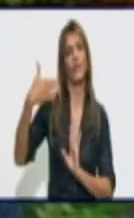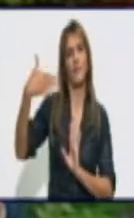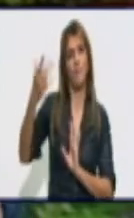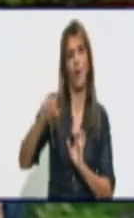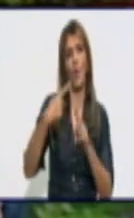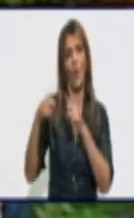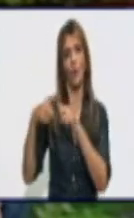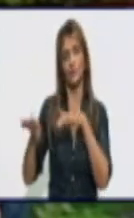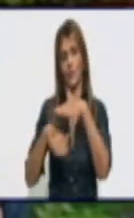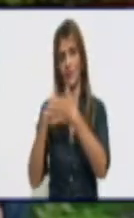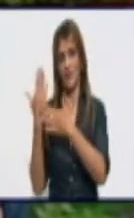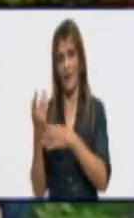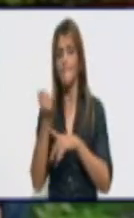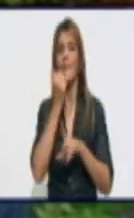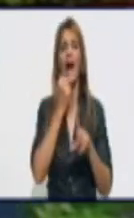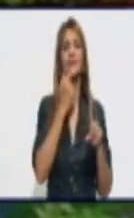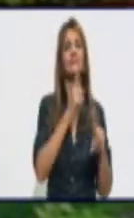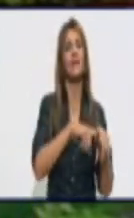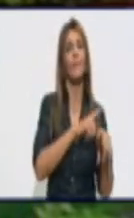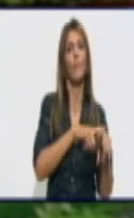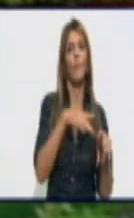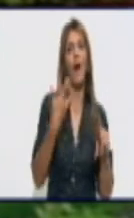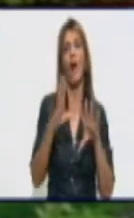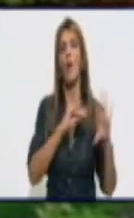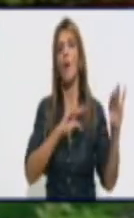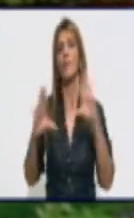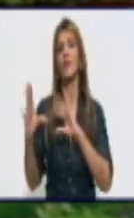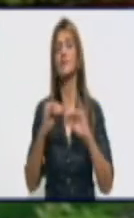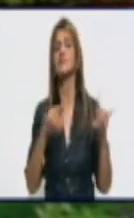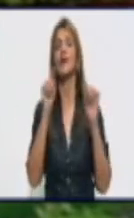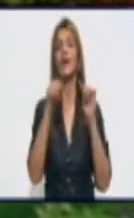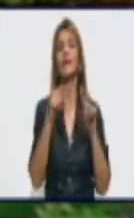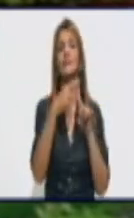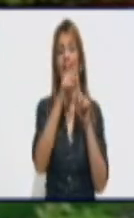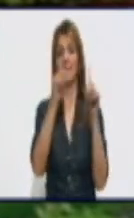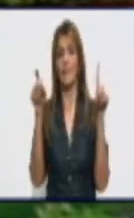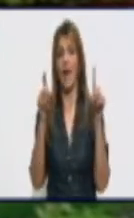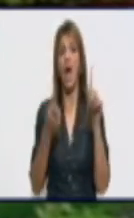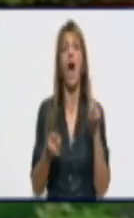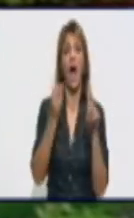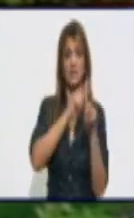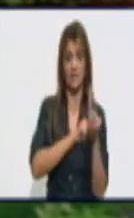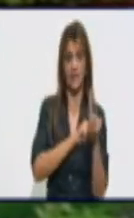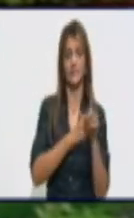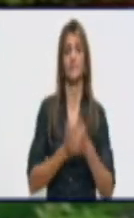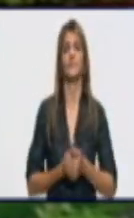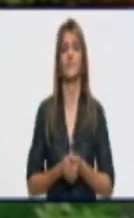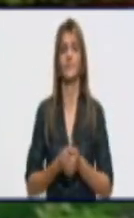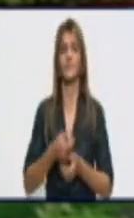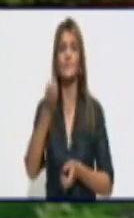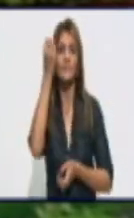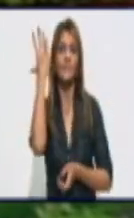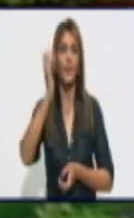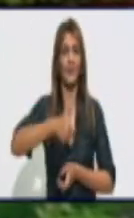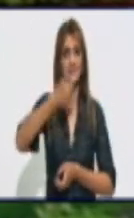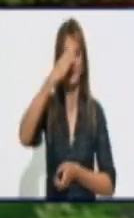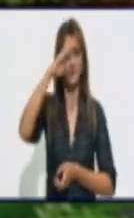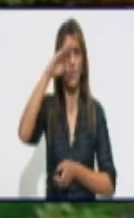para darle seguimiento a este tema. Son cuestiones que se comienzan a implementar. Ayer el presidente cubano hablaba de este tema